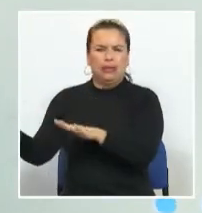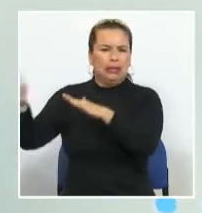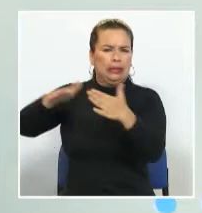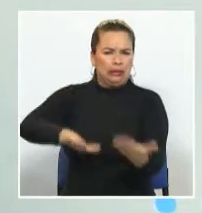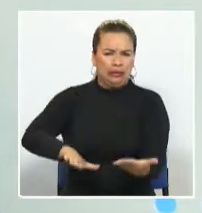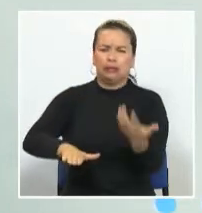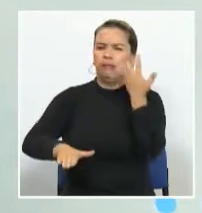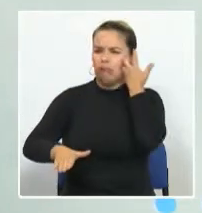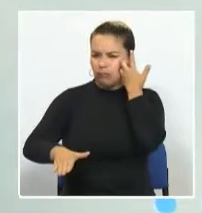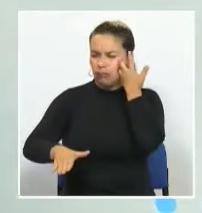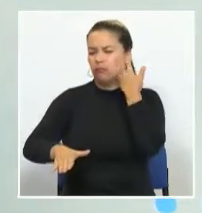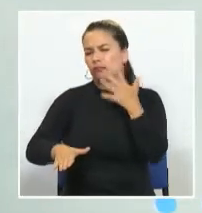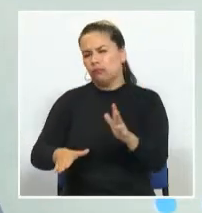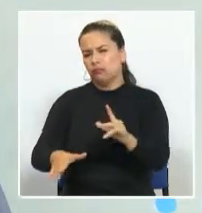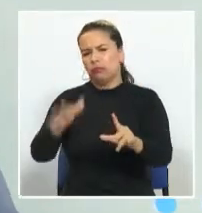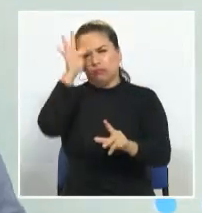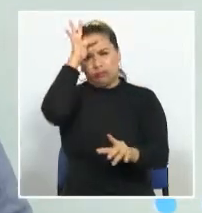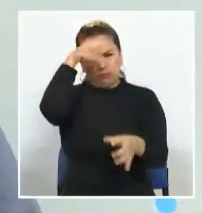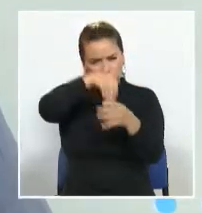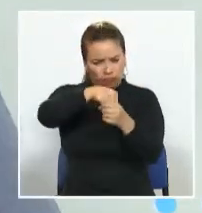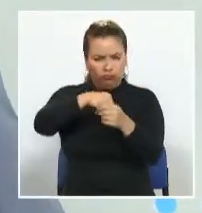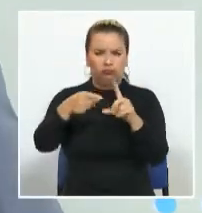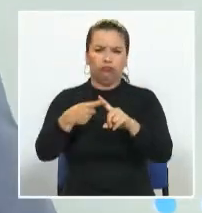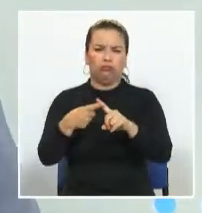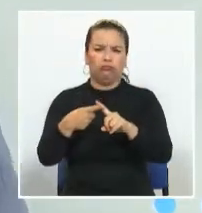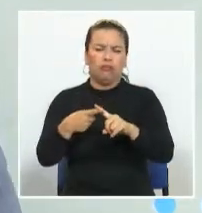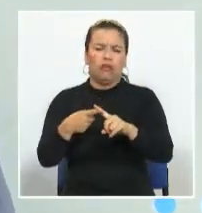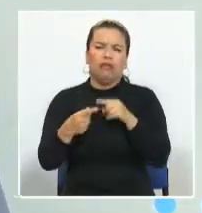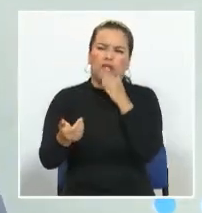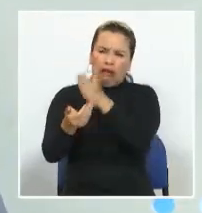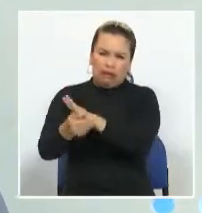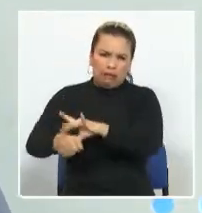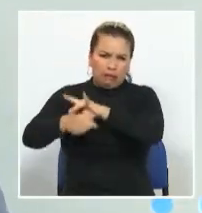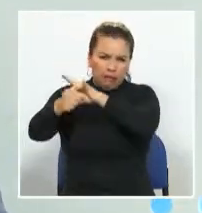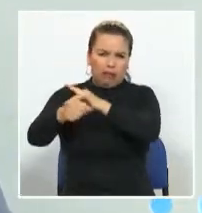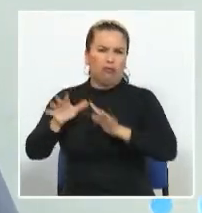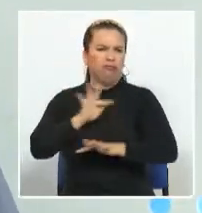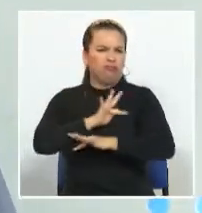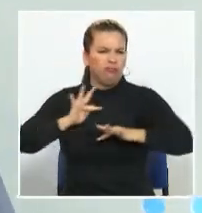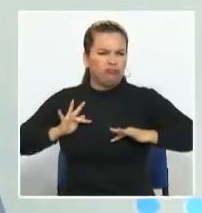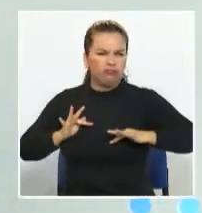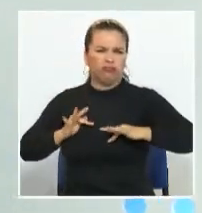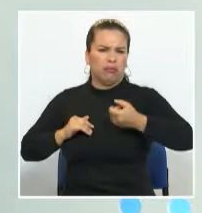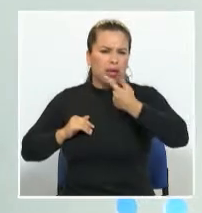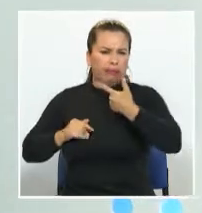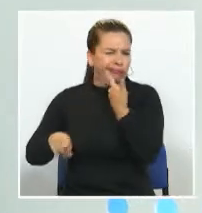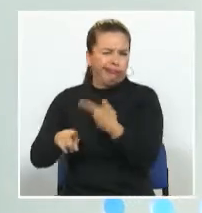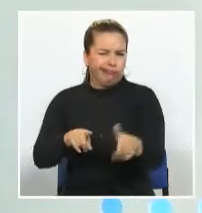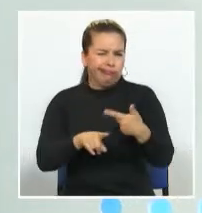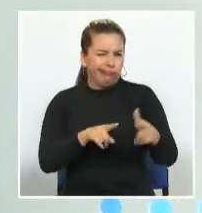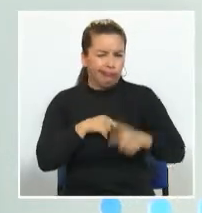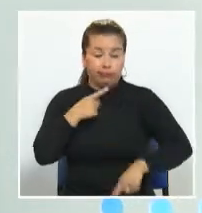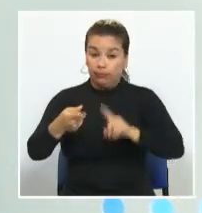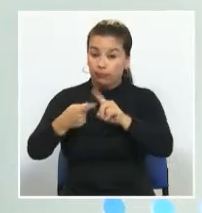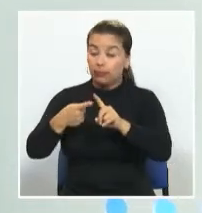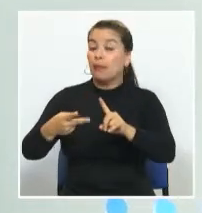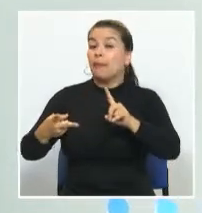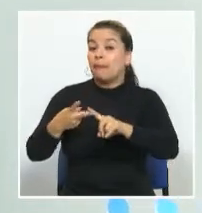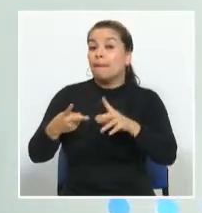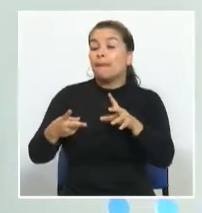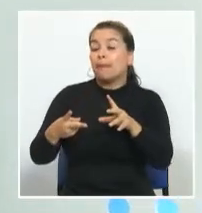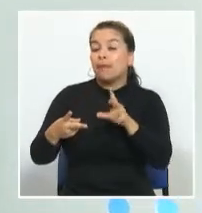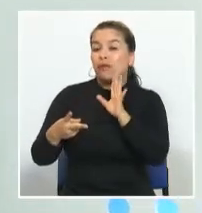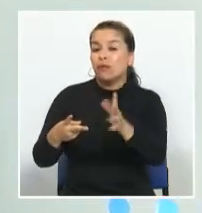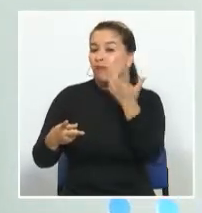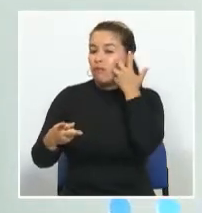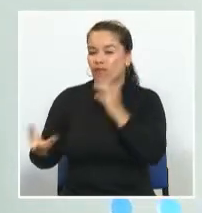es decir, de hospitalización, de consultas, de necesidad de tratamientos, de medicamentos, como de mortalidad,